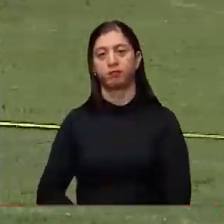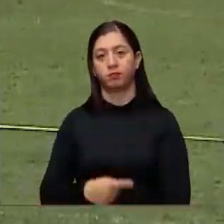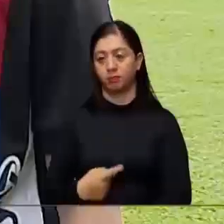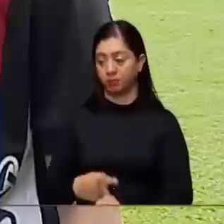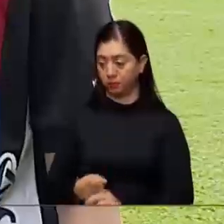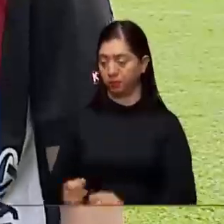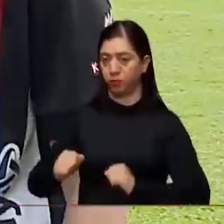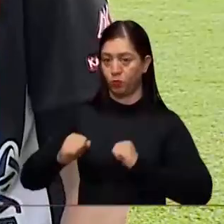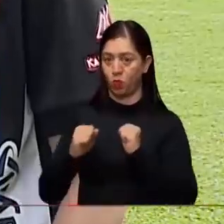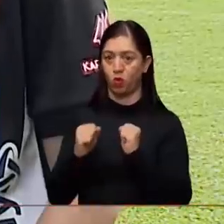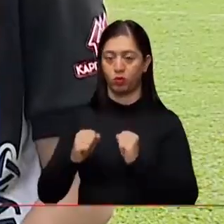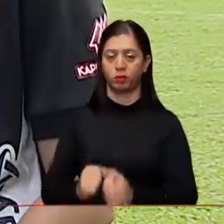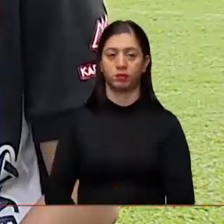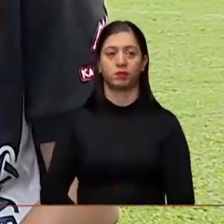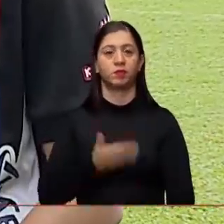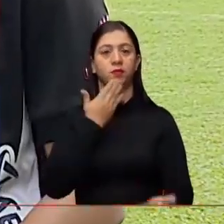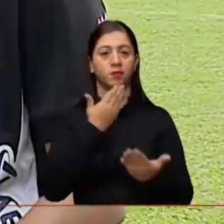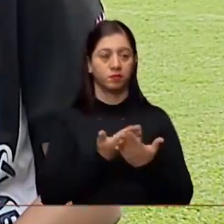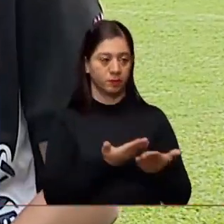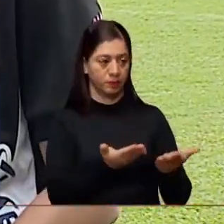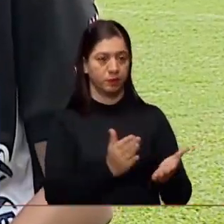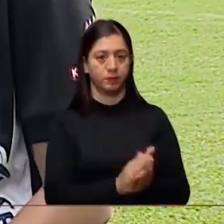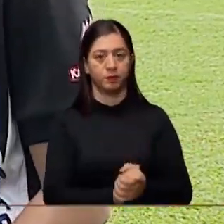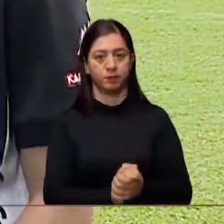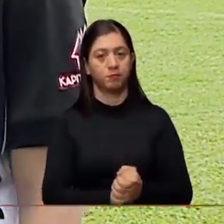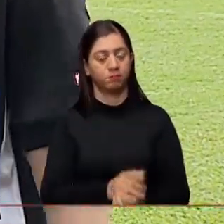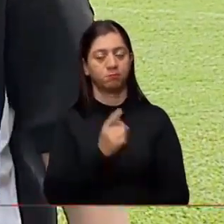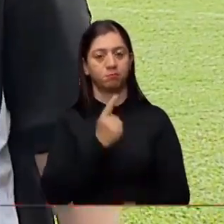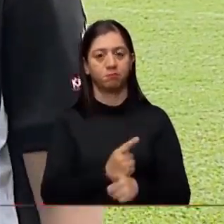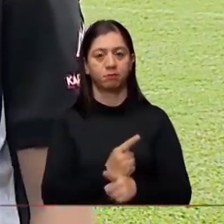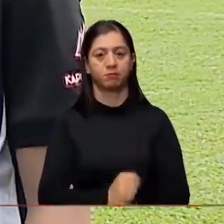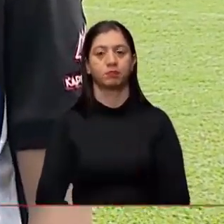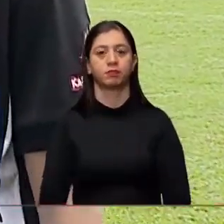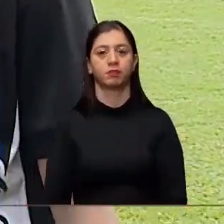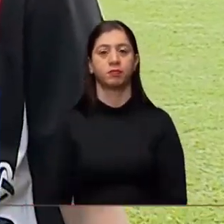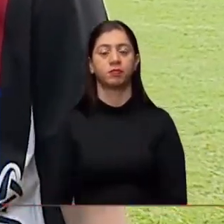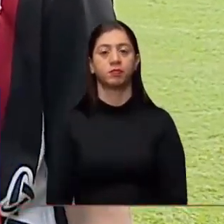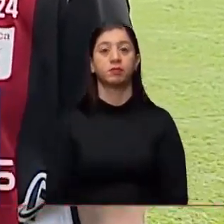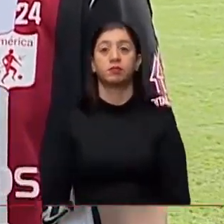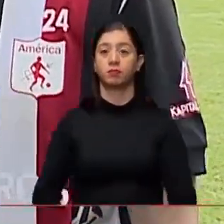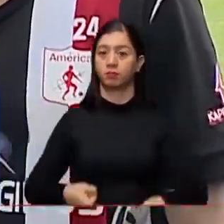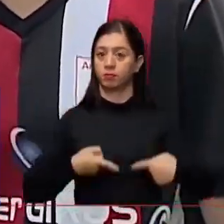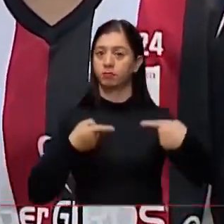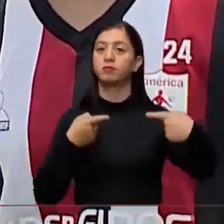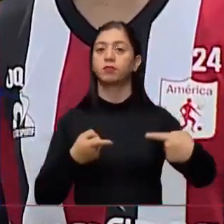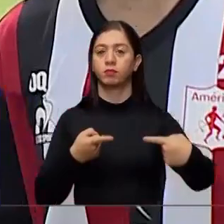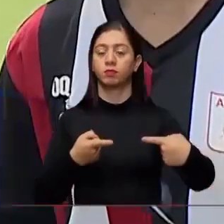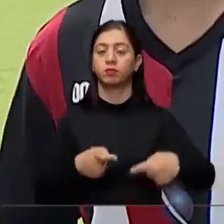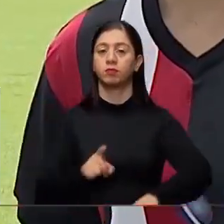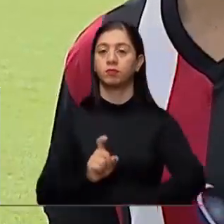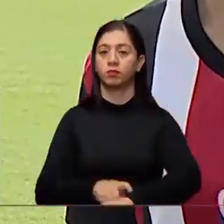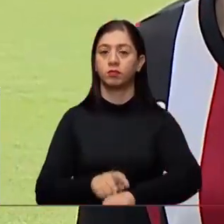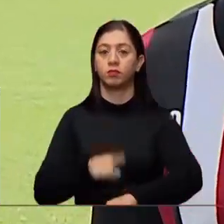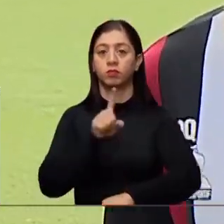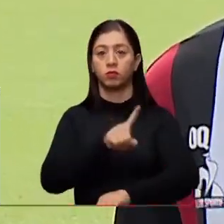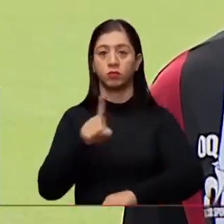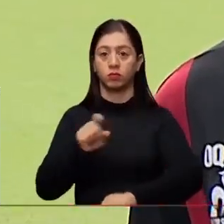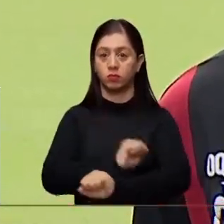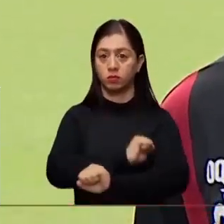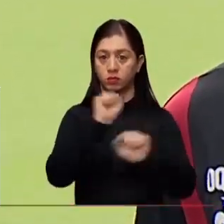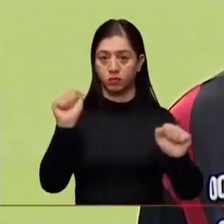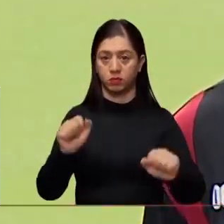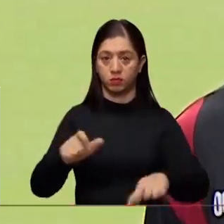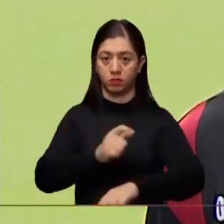éxitos en Bogotá. Muchísimas gracias a ustedes y así va a ser. A propósito, este duelo se jugará a las 11 de la mañana en el